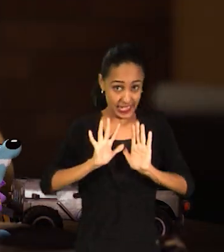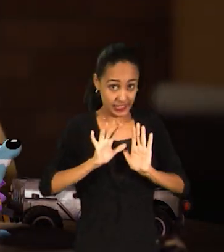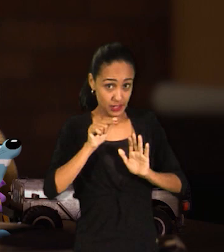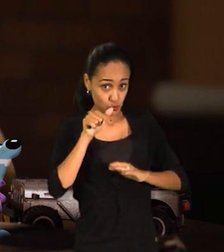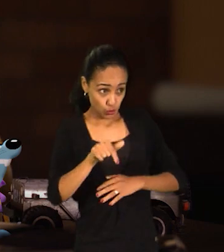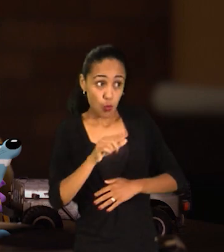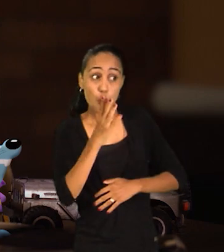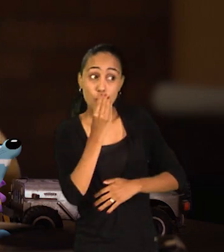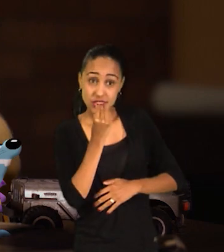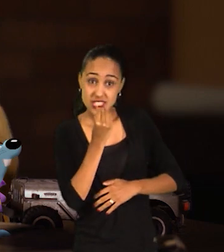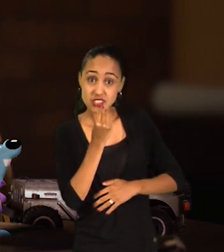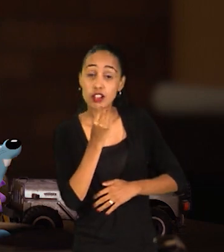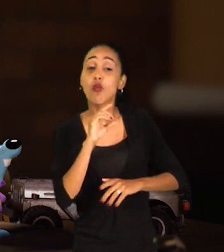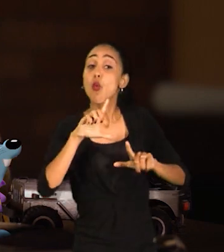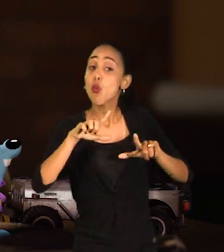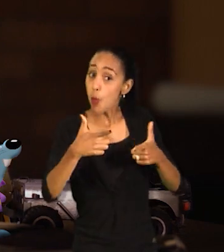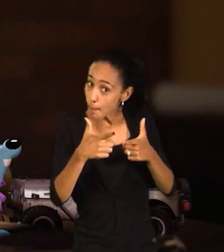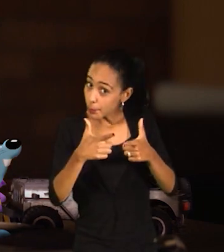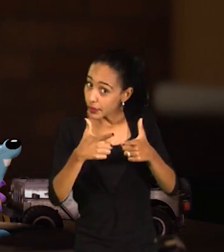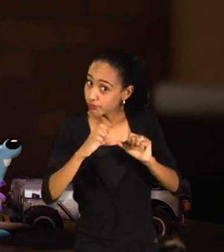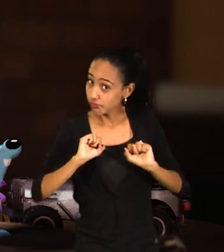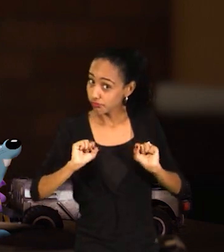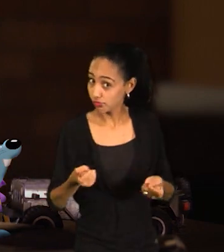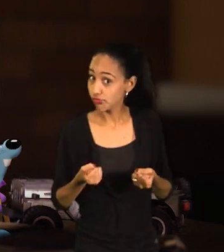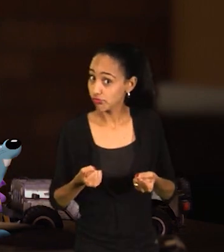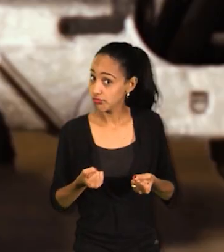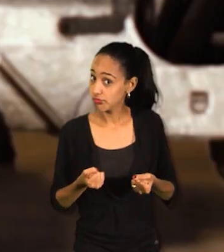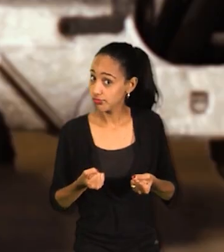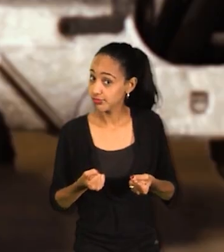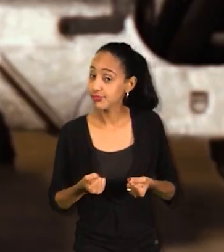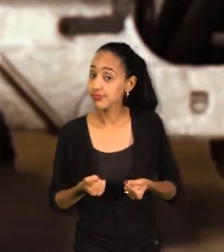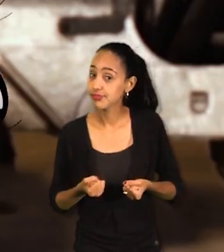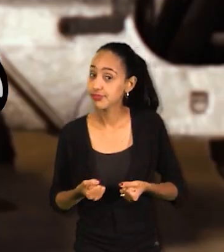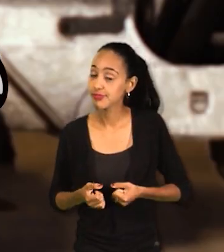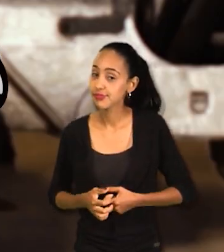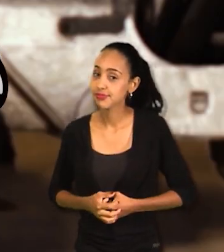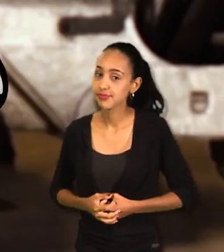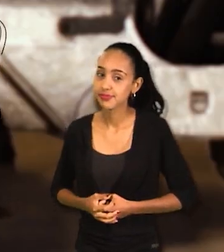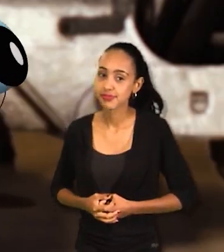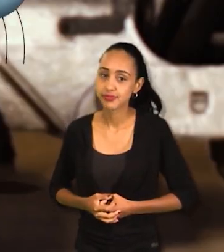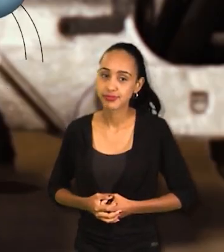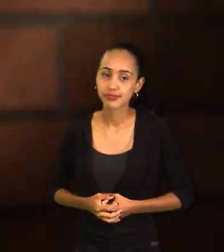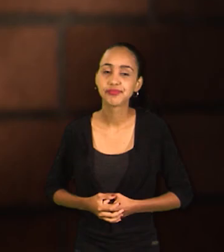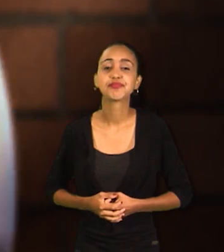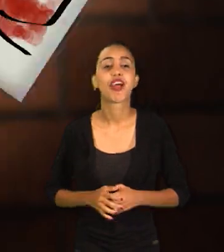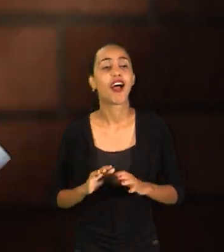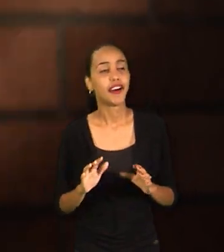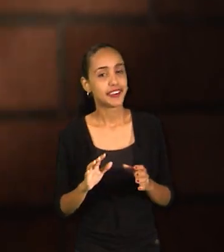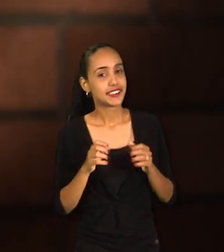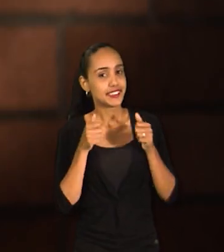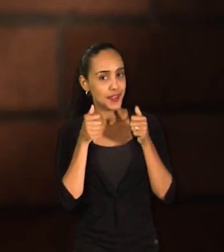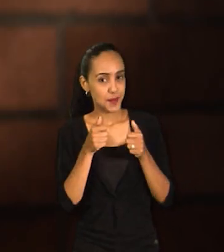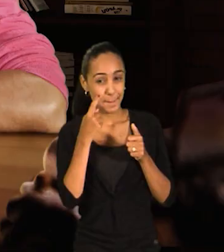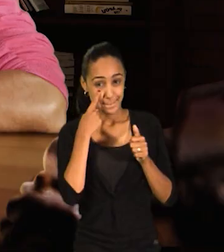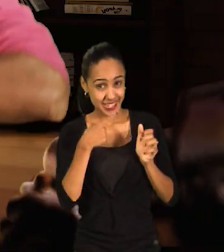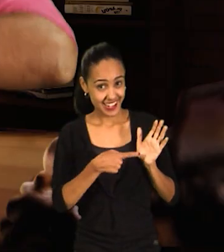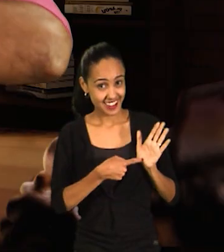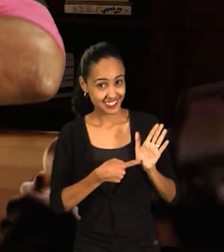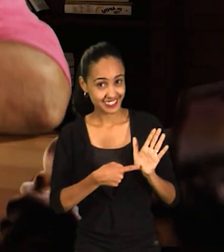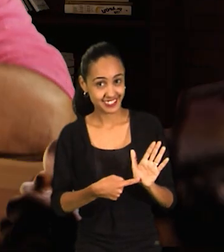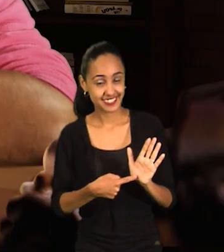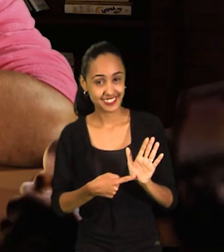Cuando uno da su palabra, la tiene que cumplir. Está bien. Mira.